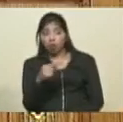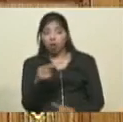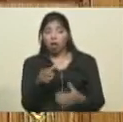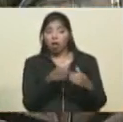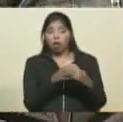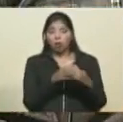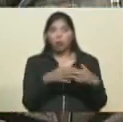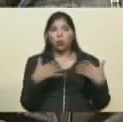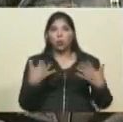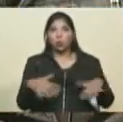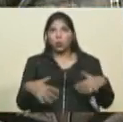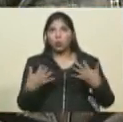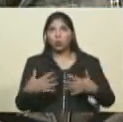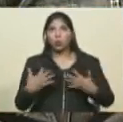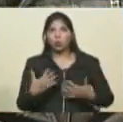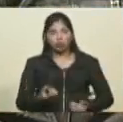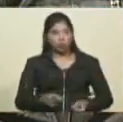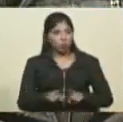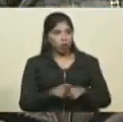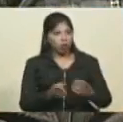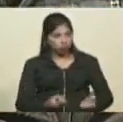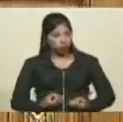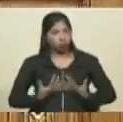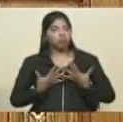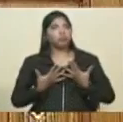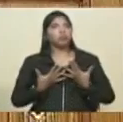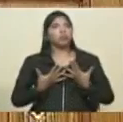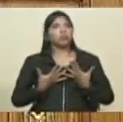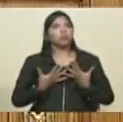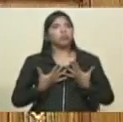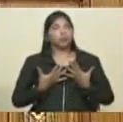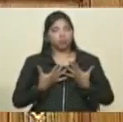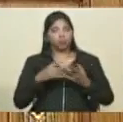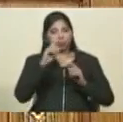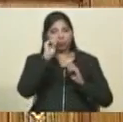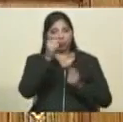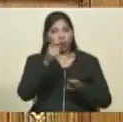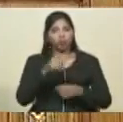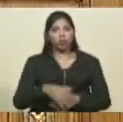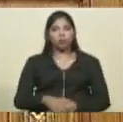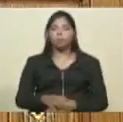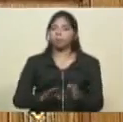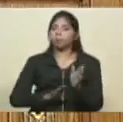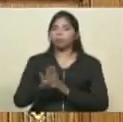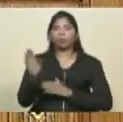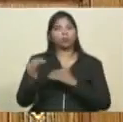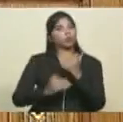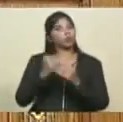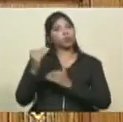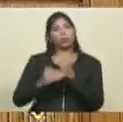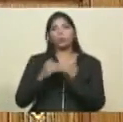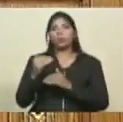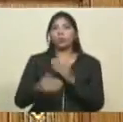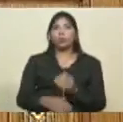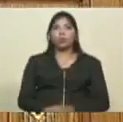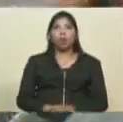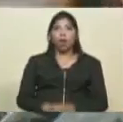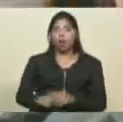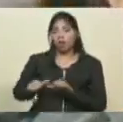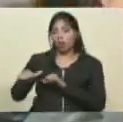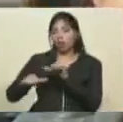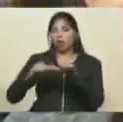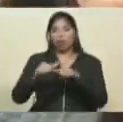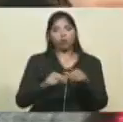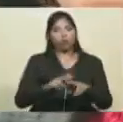dar aliento, inspiración, y por supuesto tiene que conducir las luchas de las generaciones del porvenir. Nunca